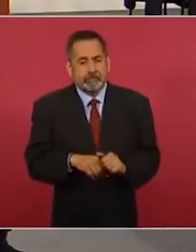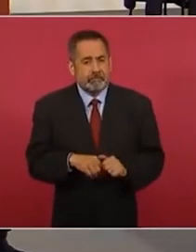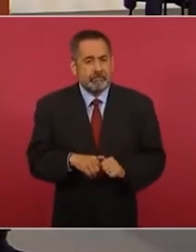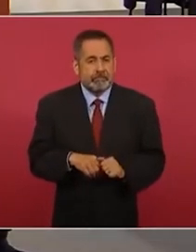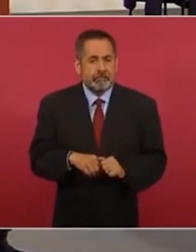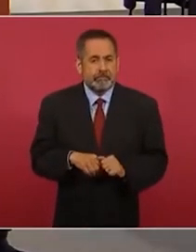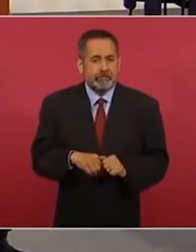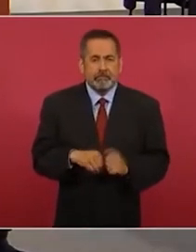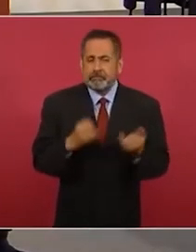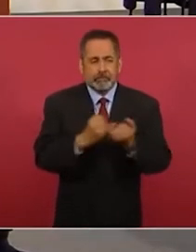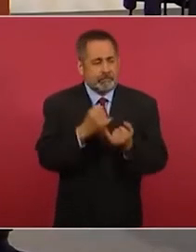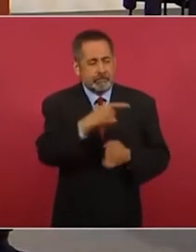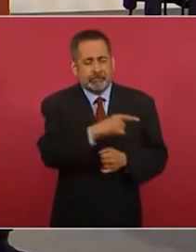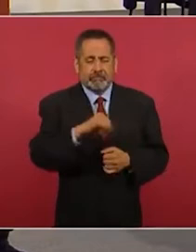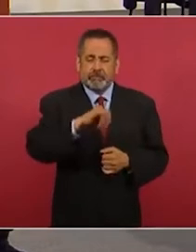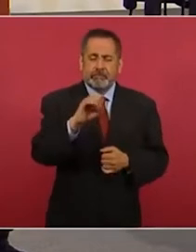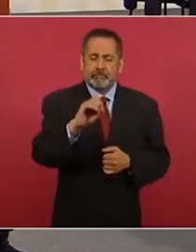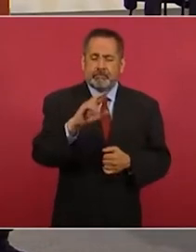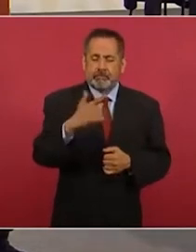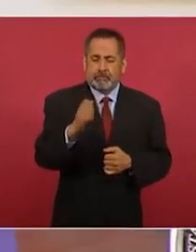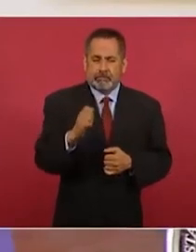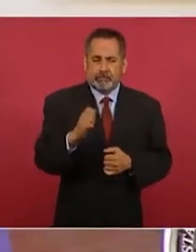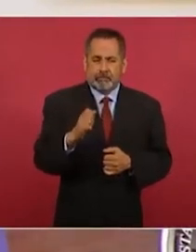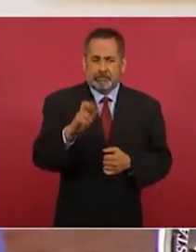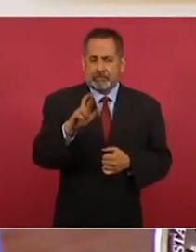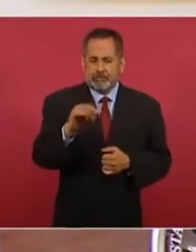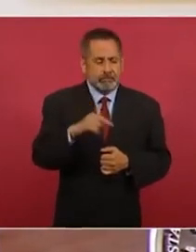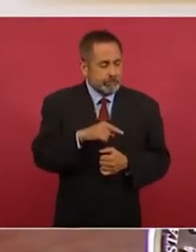de Jorge Ramos, los entiendo.